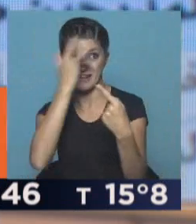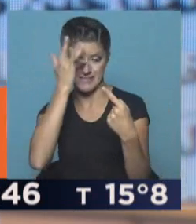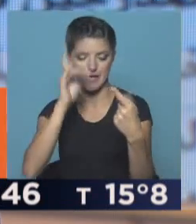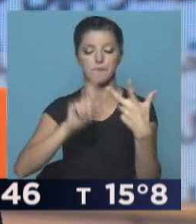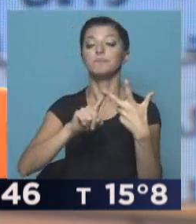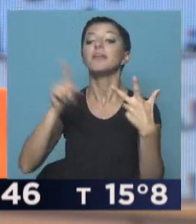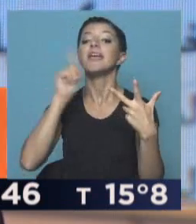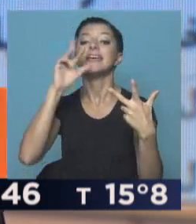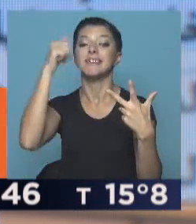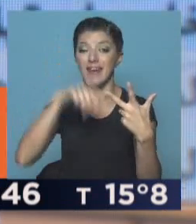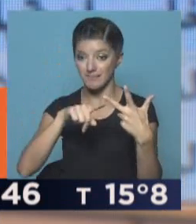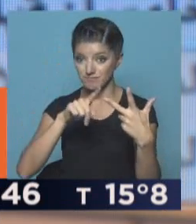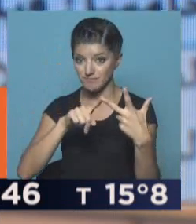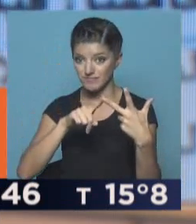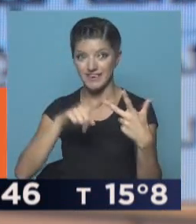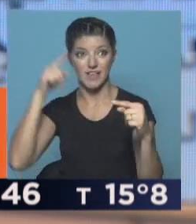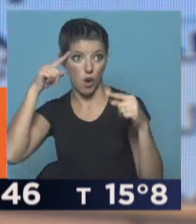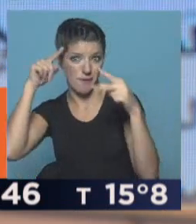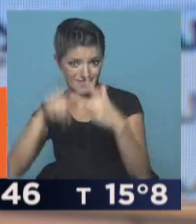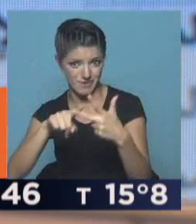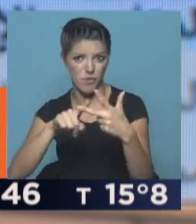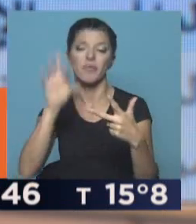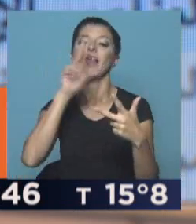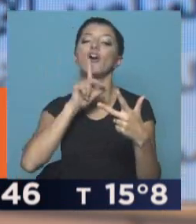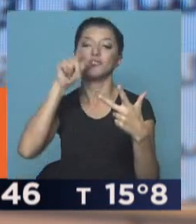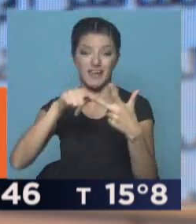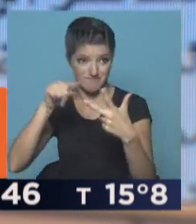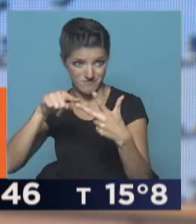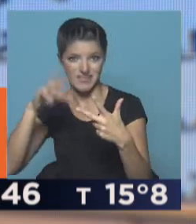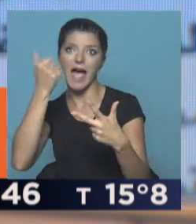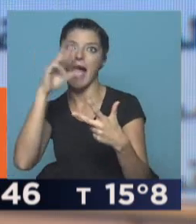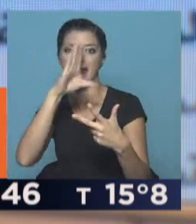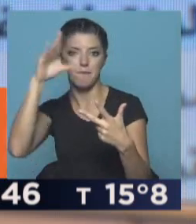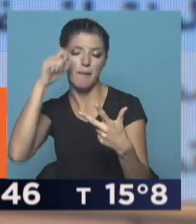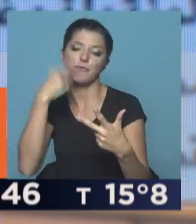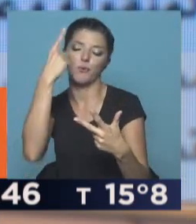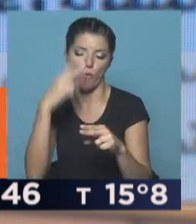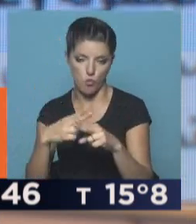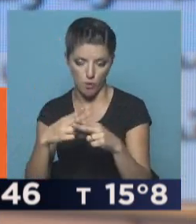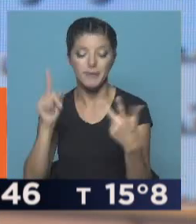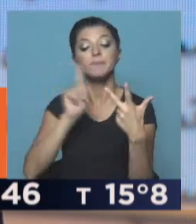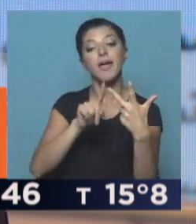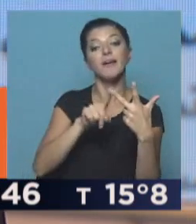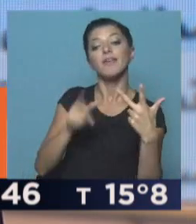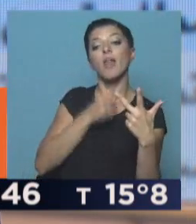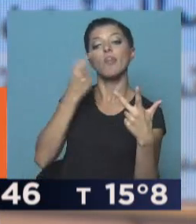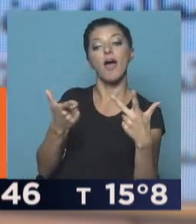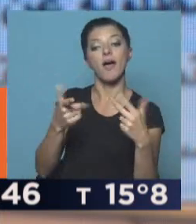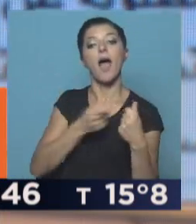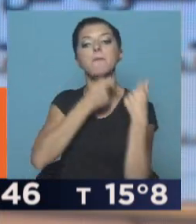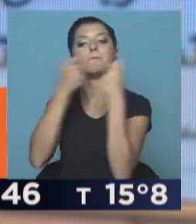de Irán, que es el gran objetivo de esta OTAN árabe, por llamarla de algún modo, de Irán recibe todo el